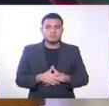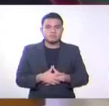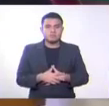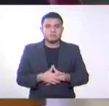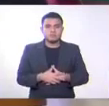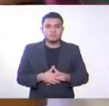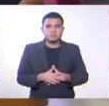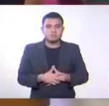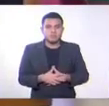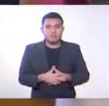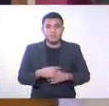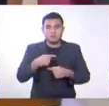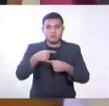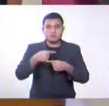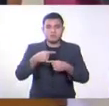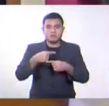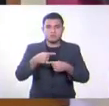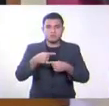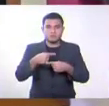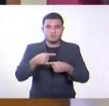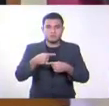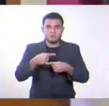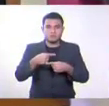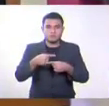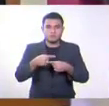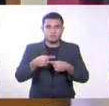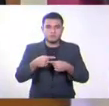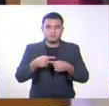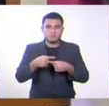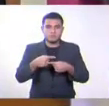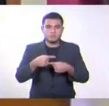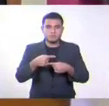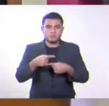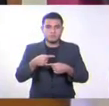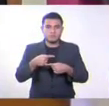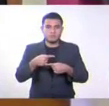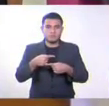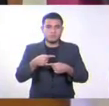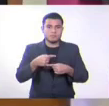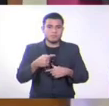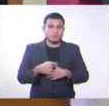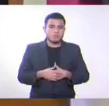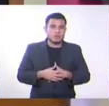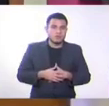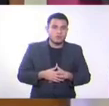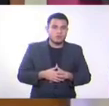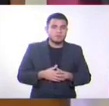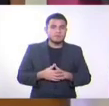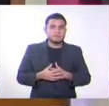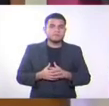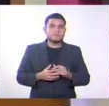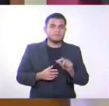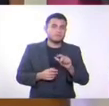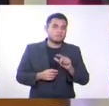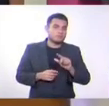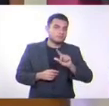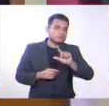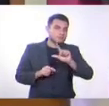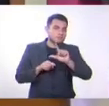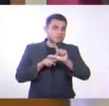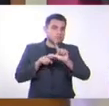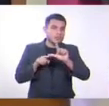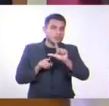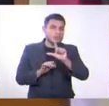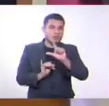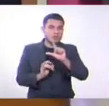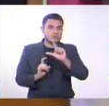que es igual a uno de los catetos al cuadrado, a la longitud, en este caso la longitud es x sub 2 menos